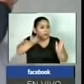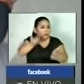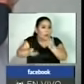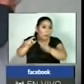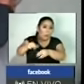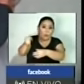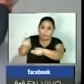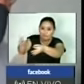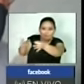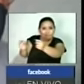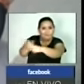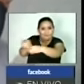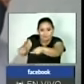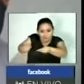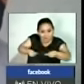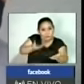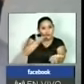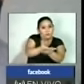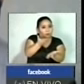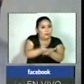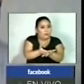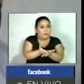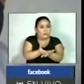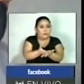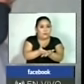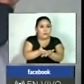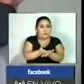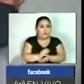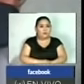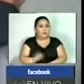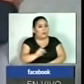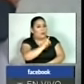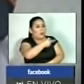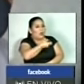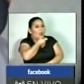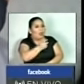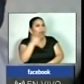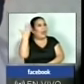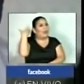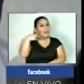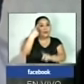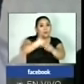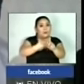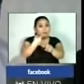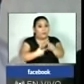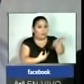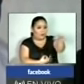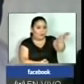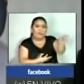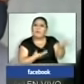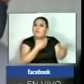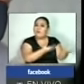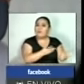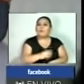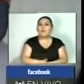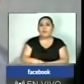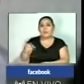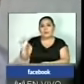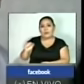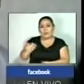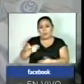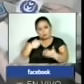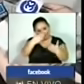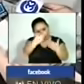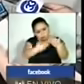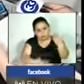otra propuesta, que al final Con la propuesta que presentaron el sábado, el gobierno estaba de acuerdo. Pues se han aceptado varias